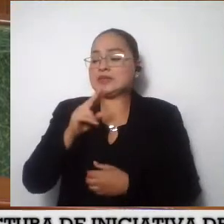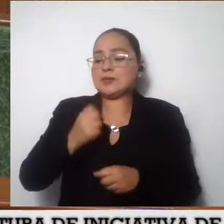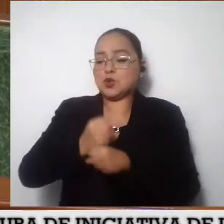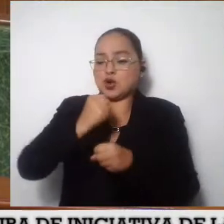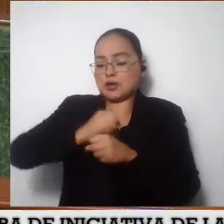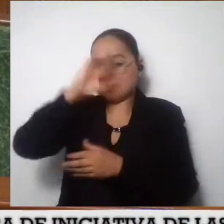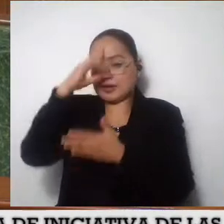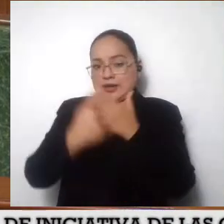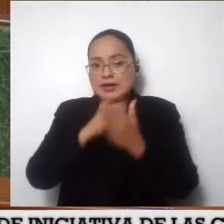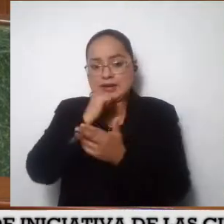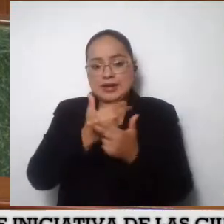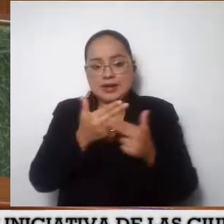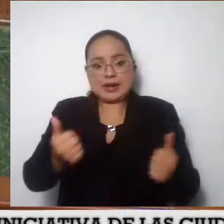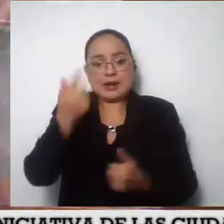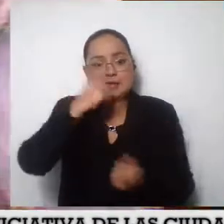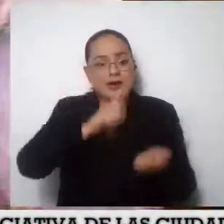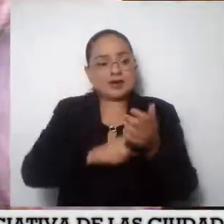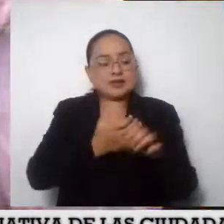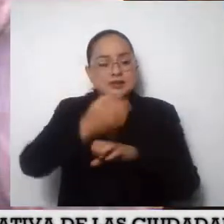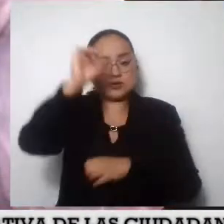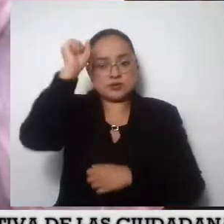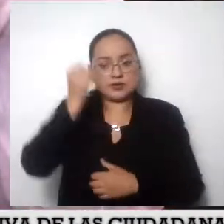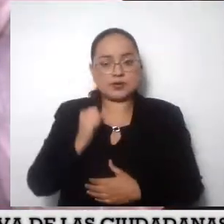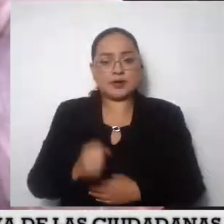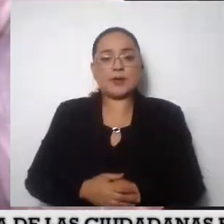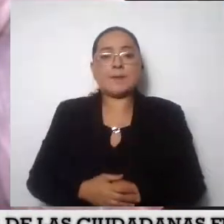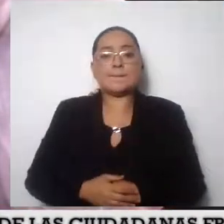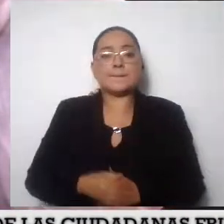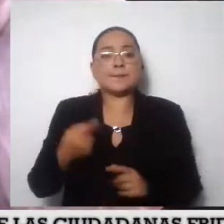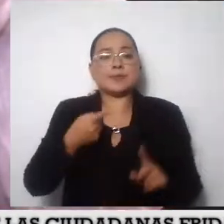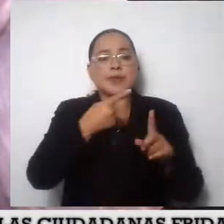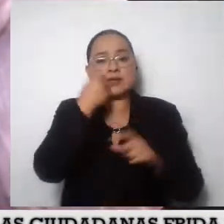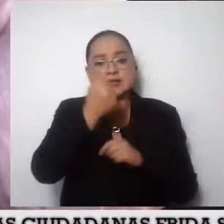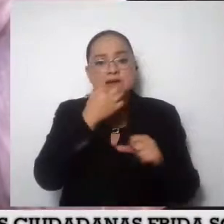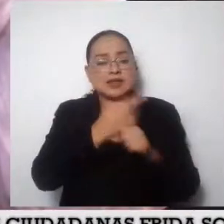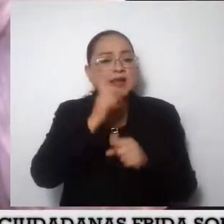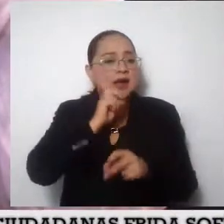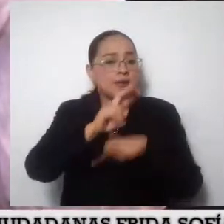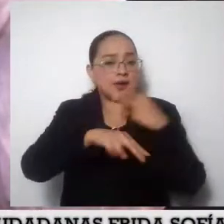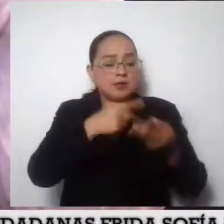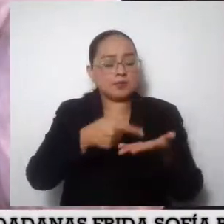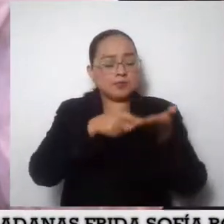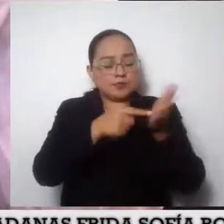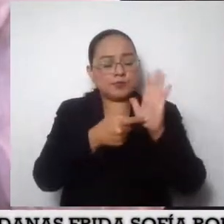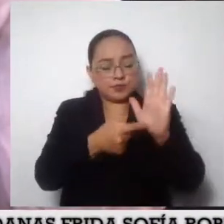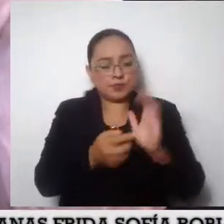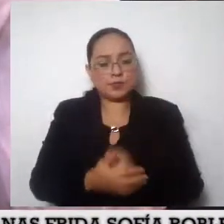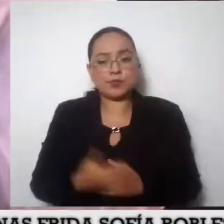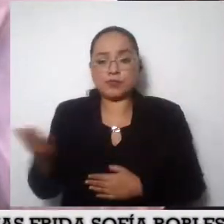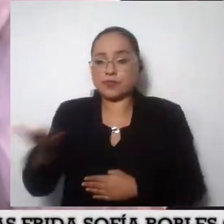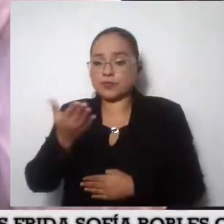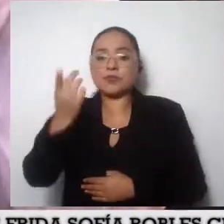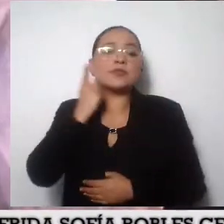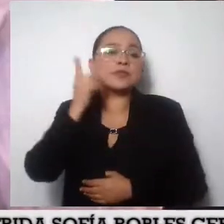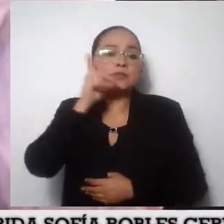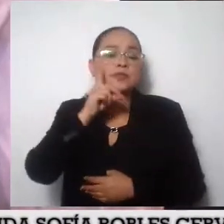Violencia para el Estado de Sinaloa. La Secretaría va a dar lectura a la iniciativa. Adelante, diputada secretaria.